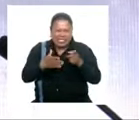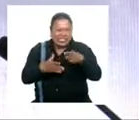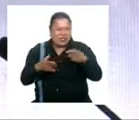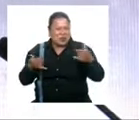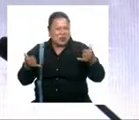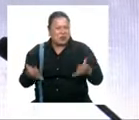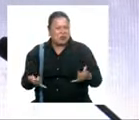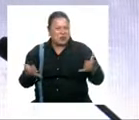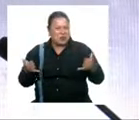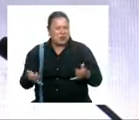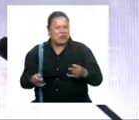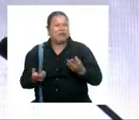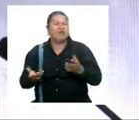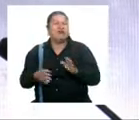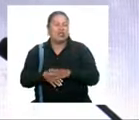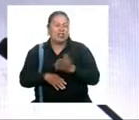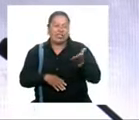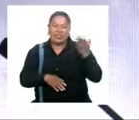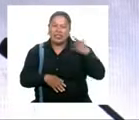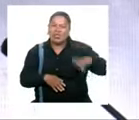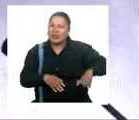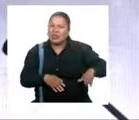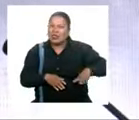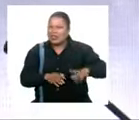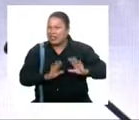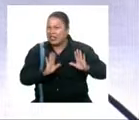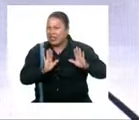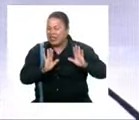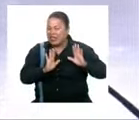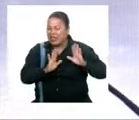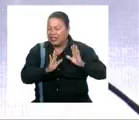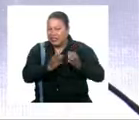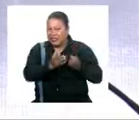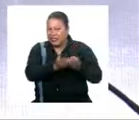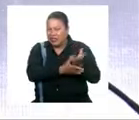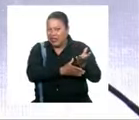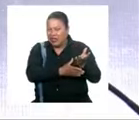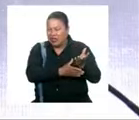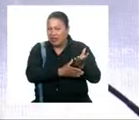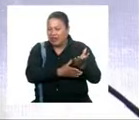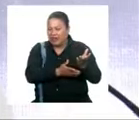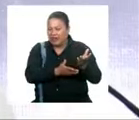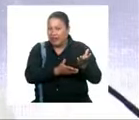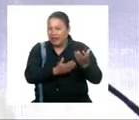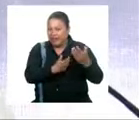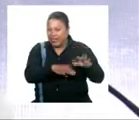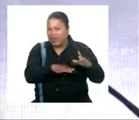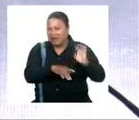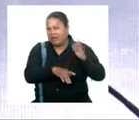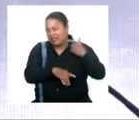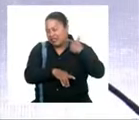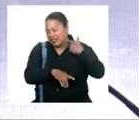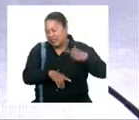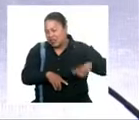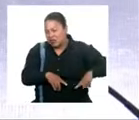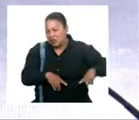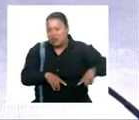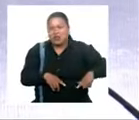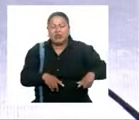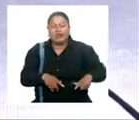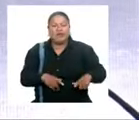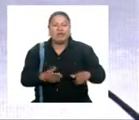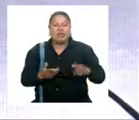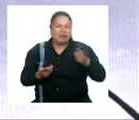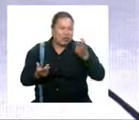resistencias del gobierno que salió a evitar que se hagan bien